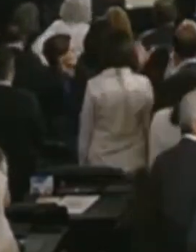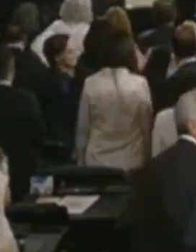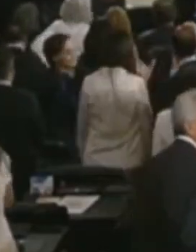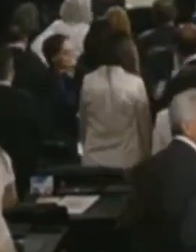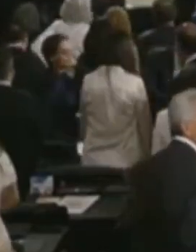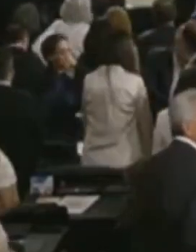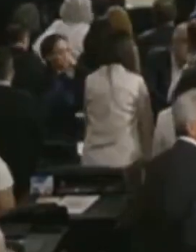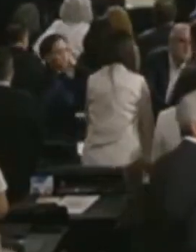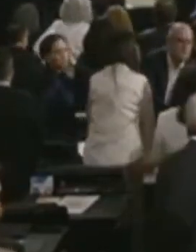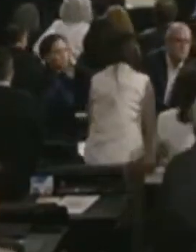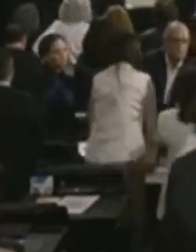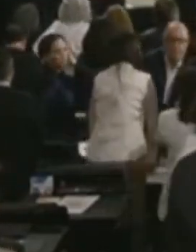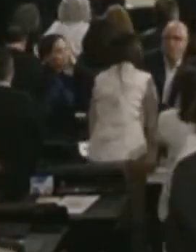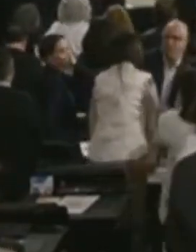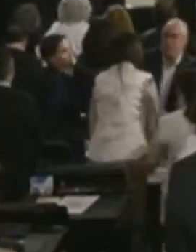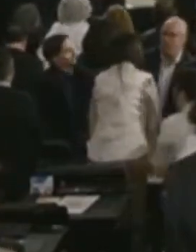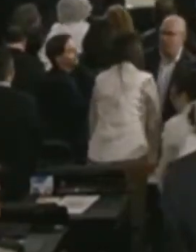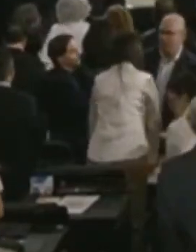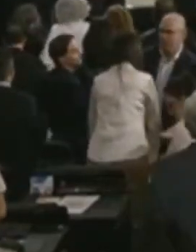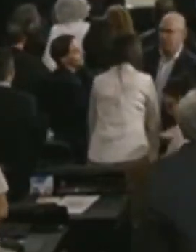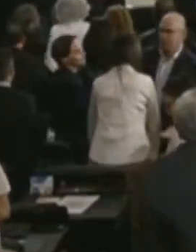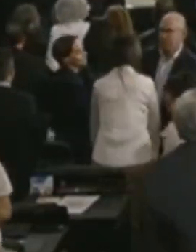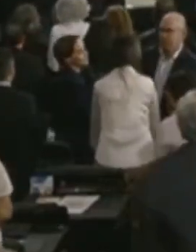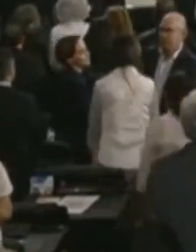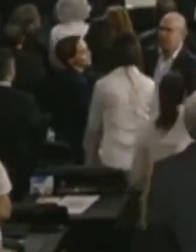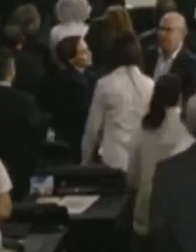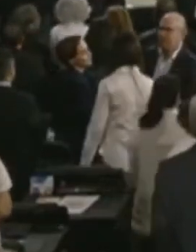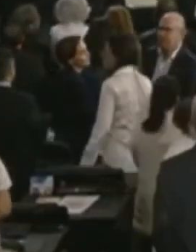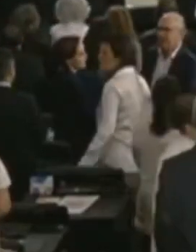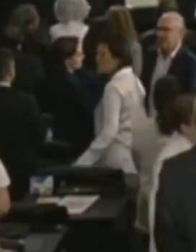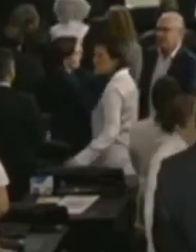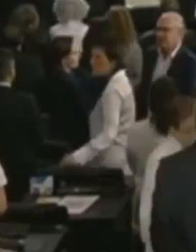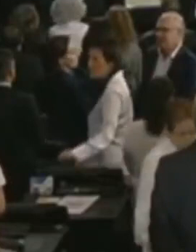¿Vas a ver La proclama. proclama de Belisario?